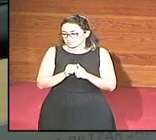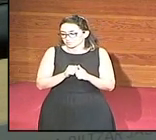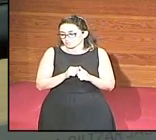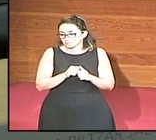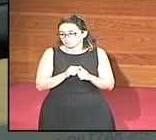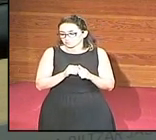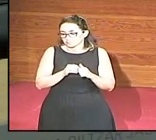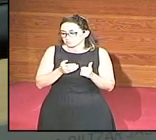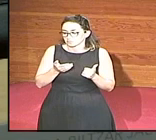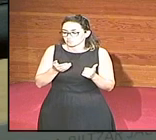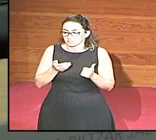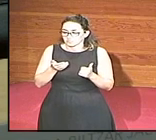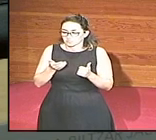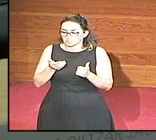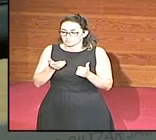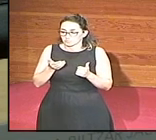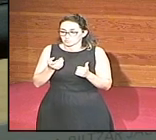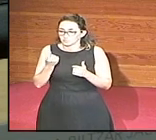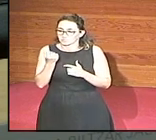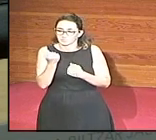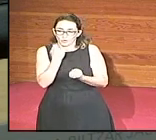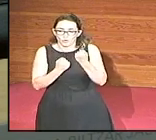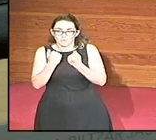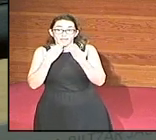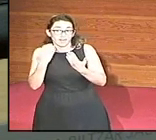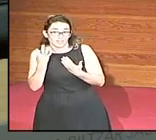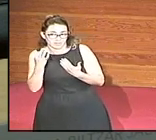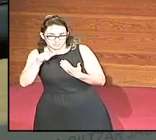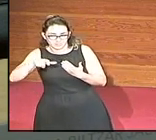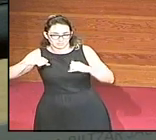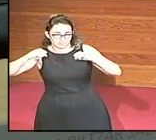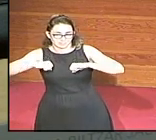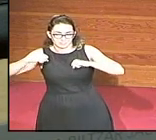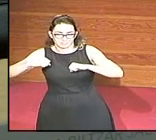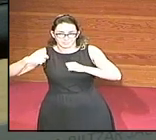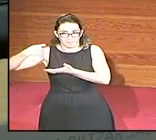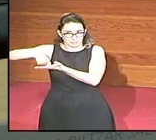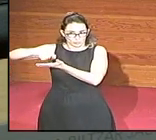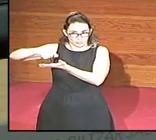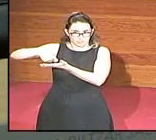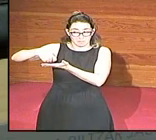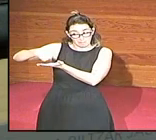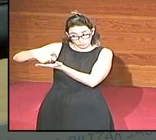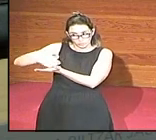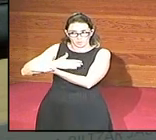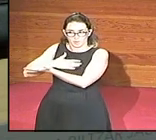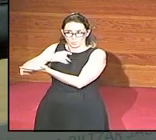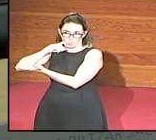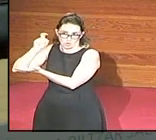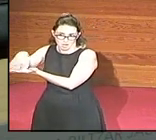era básicamente las pensiones de los ancianos. Los ancianos seguían cobrando las pensiones en Ucrania. Independencia sí, pero la